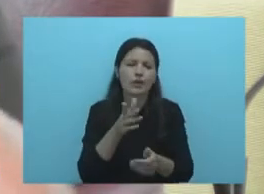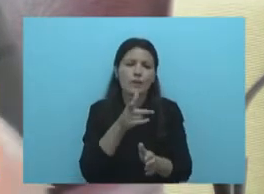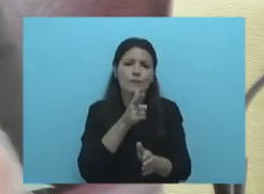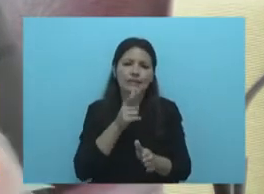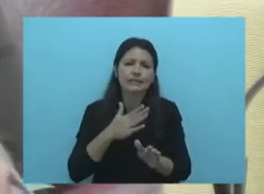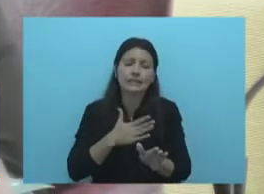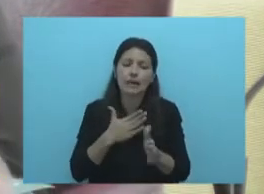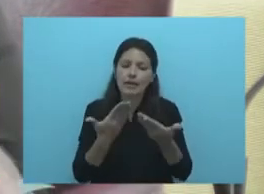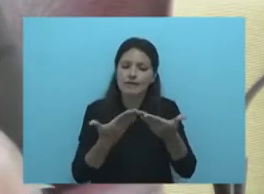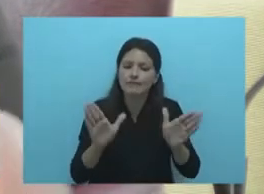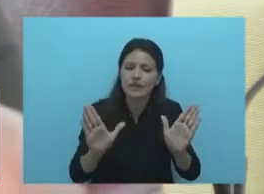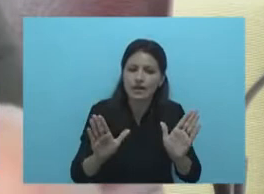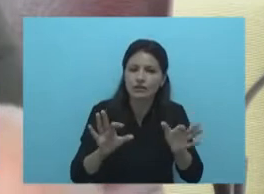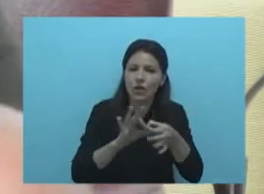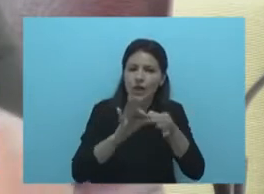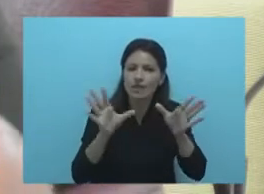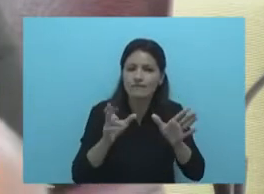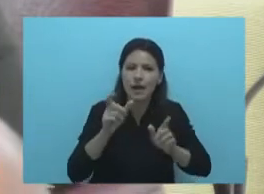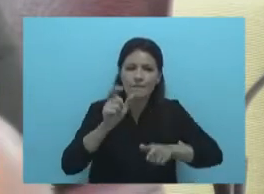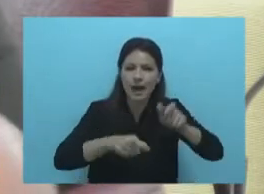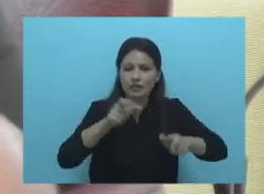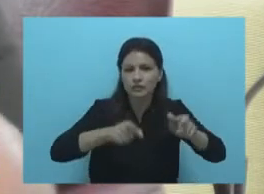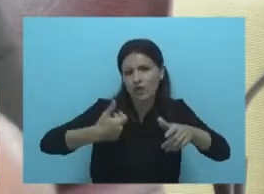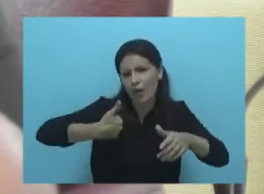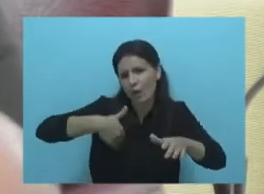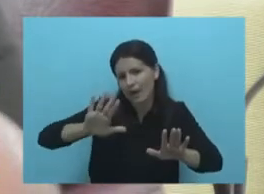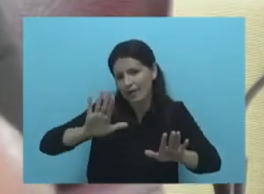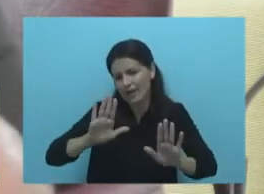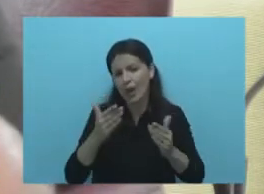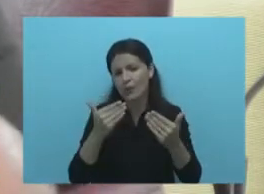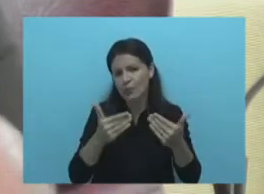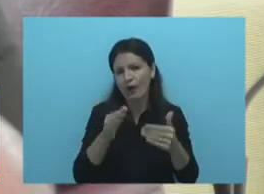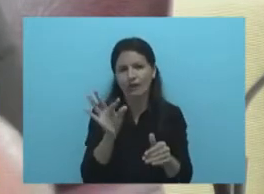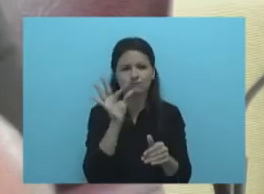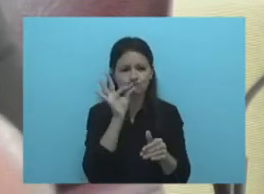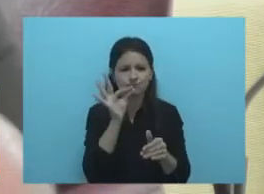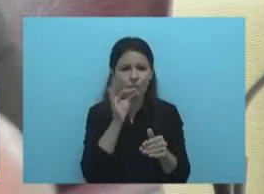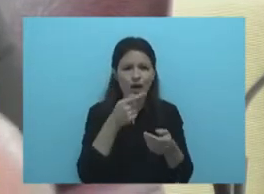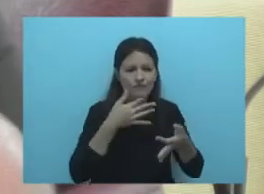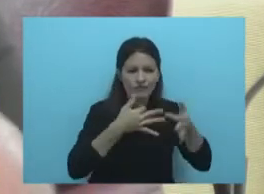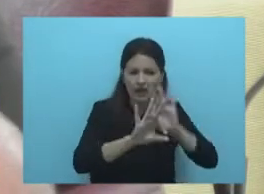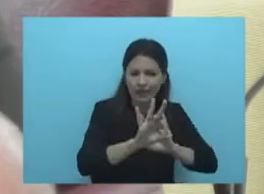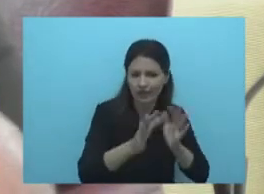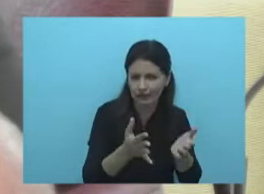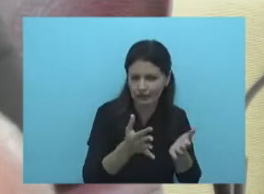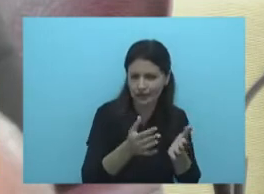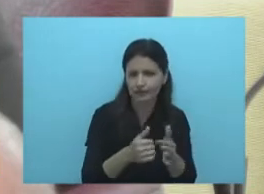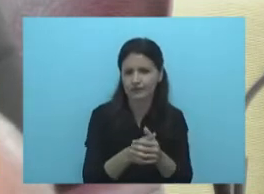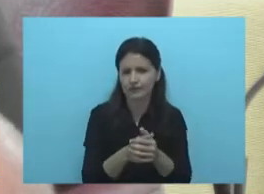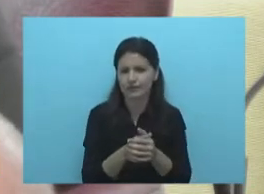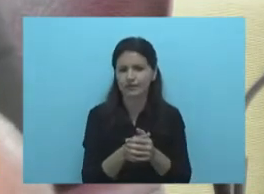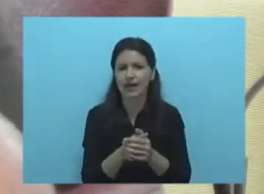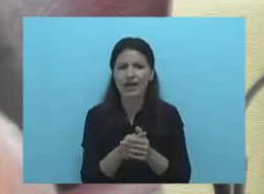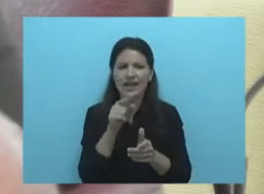deja muy libre el acceso al uso de algo que puede ser tan bueno, pero puede ser tan perjudicial también en